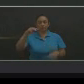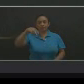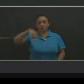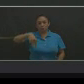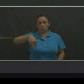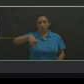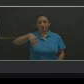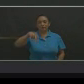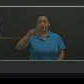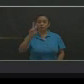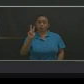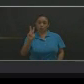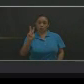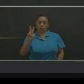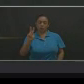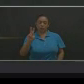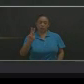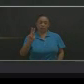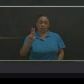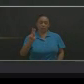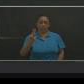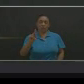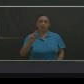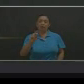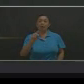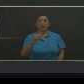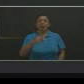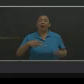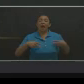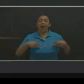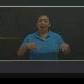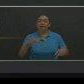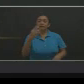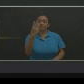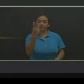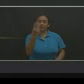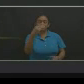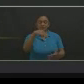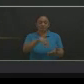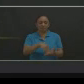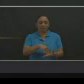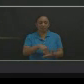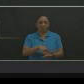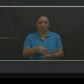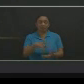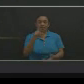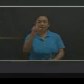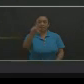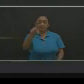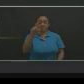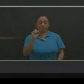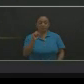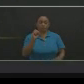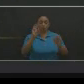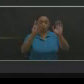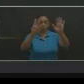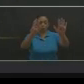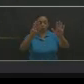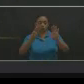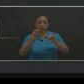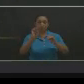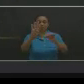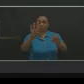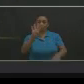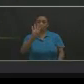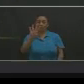York o Nueva York. Pero en línea recta, según este programa, dice que